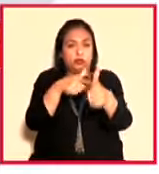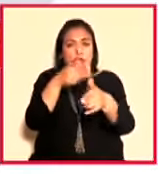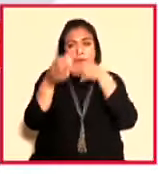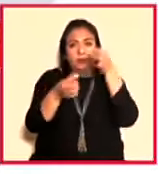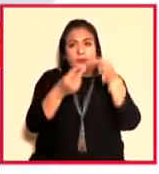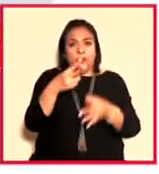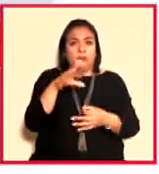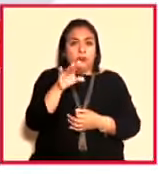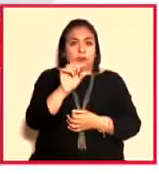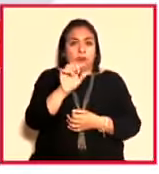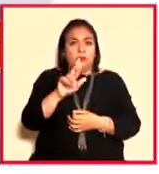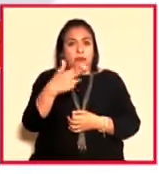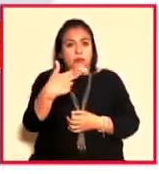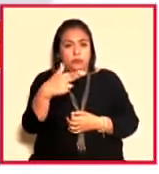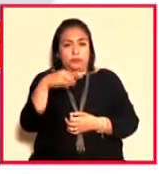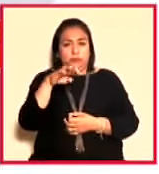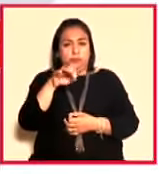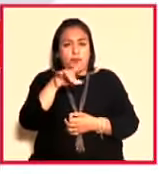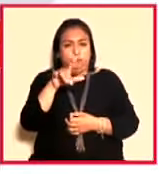César H. Meléndez.